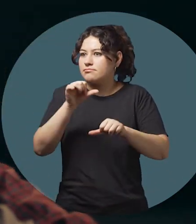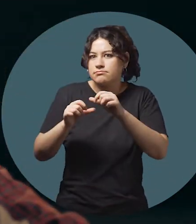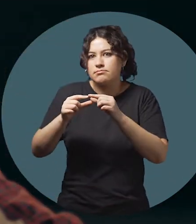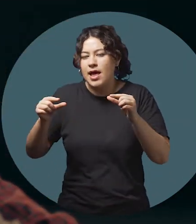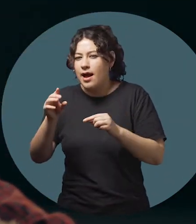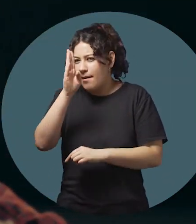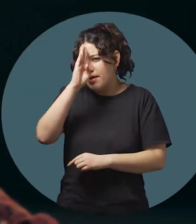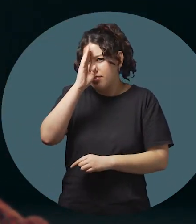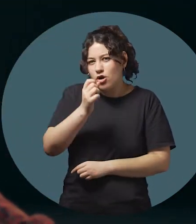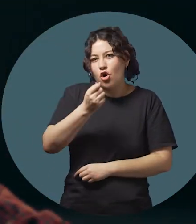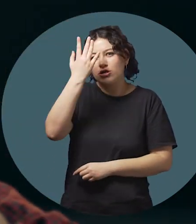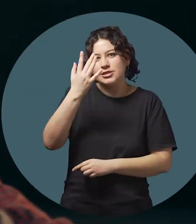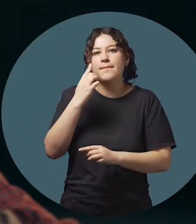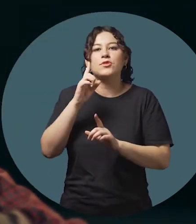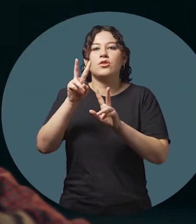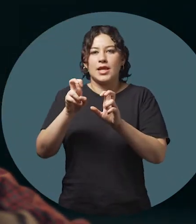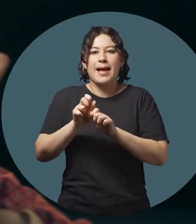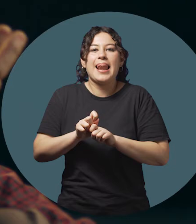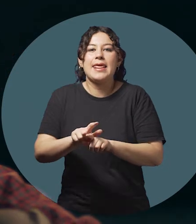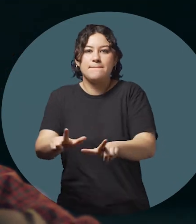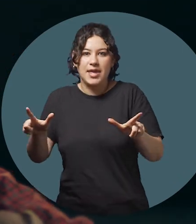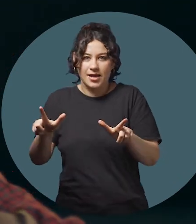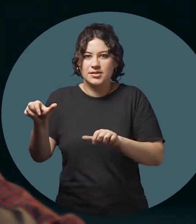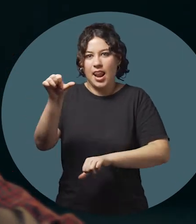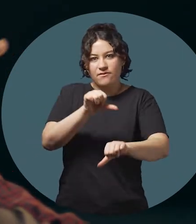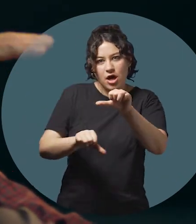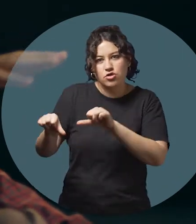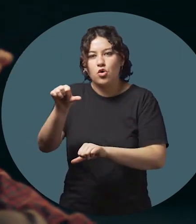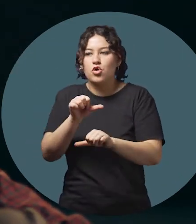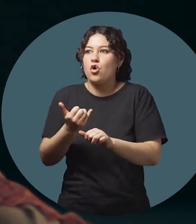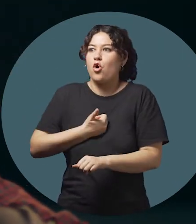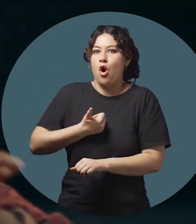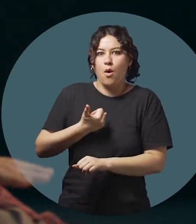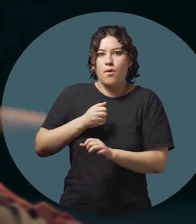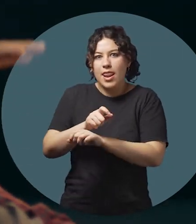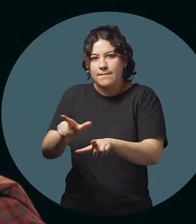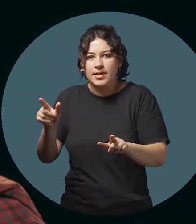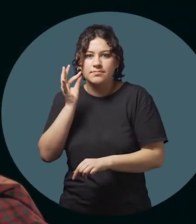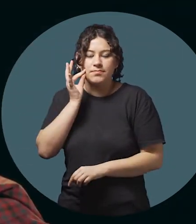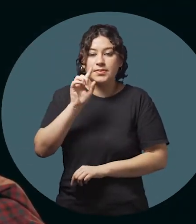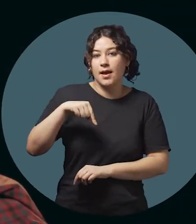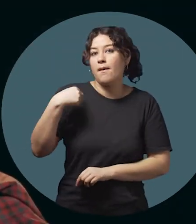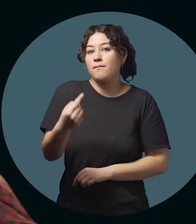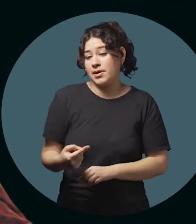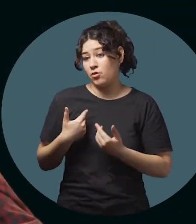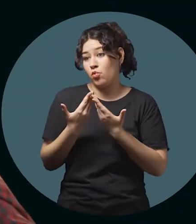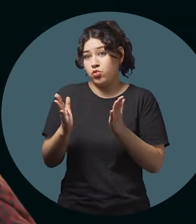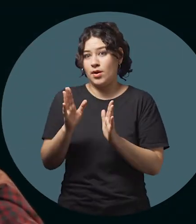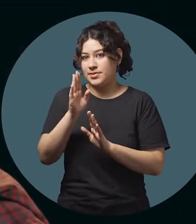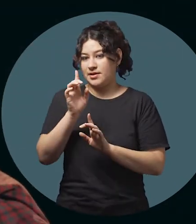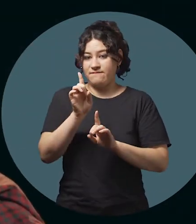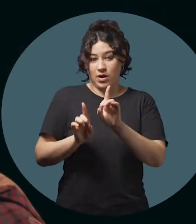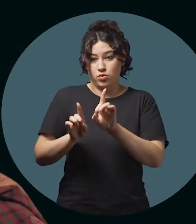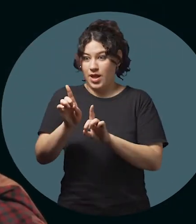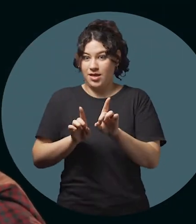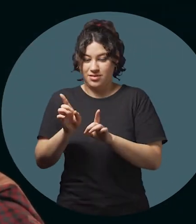placas, aprender conceptos de lo que es la esterilidad en un laboratorio, la higiene en un laboratorio. Después empiezo la facultad, pero